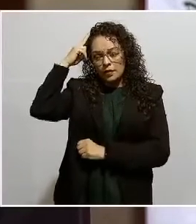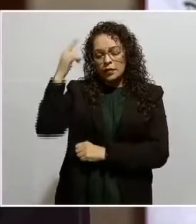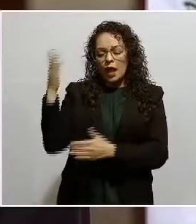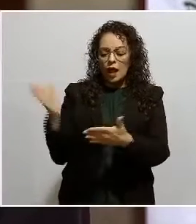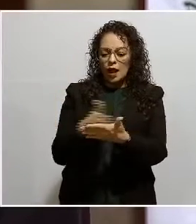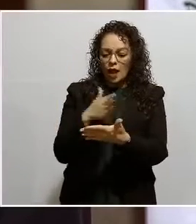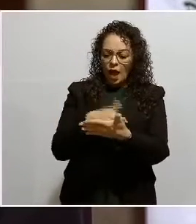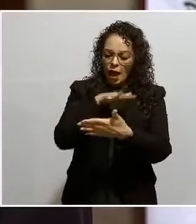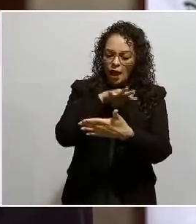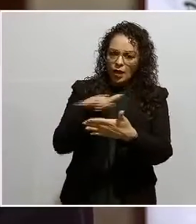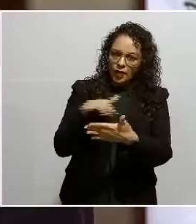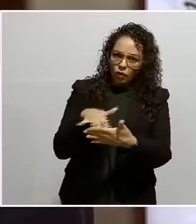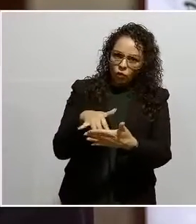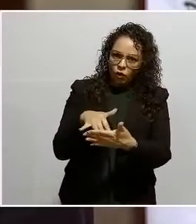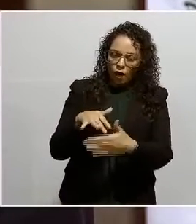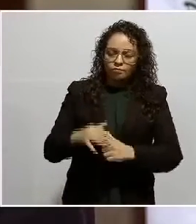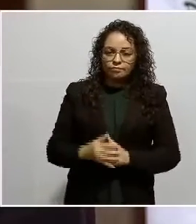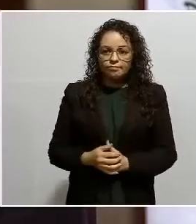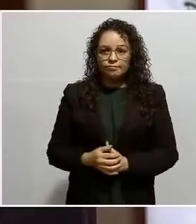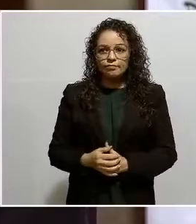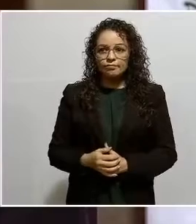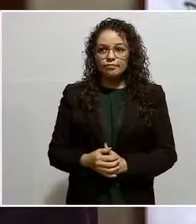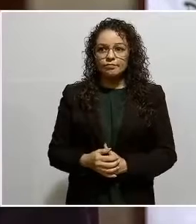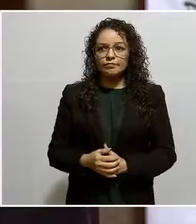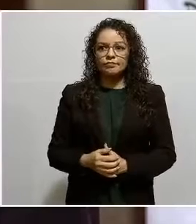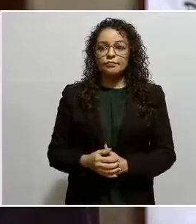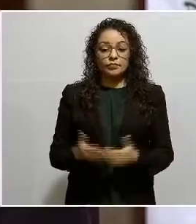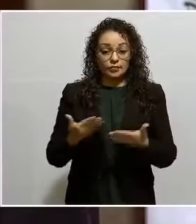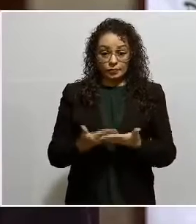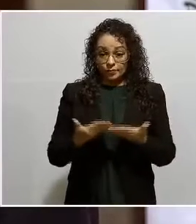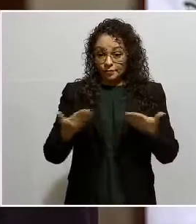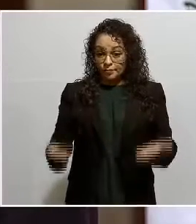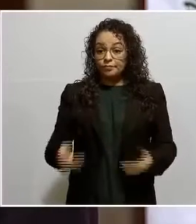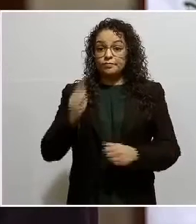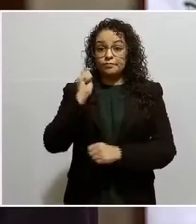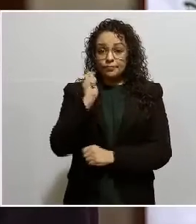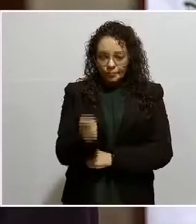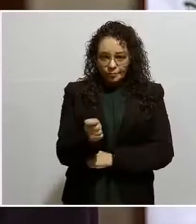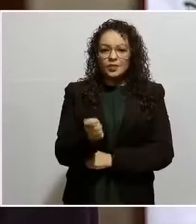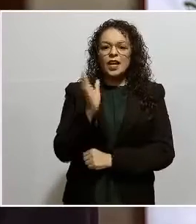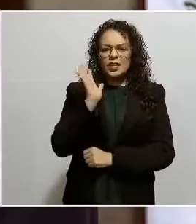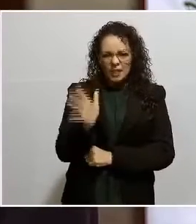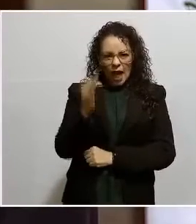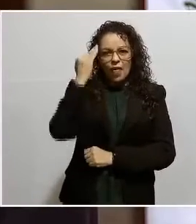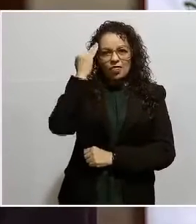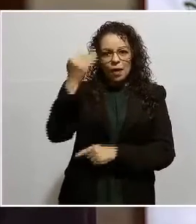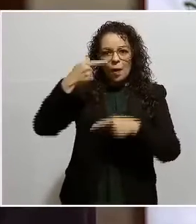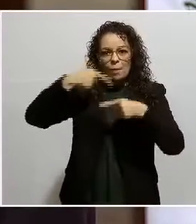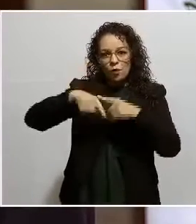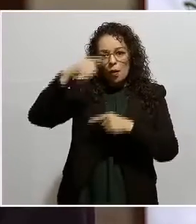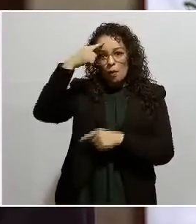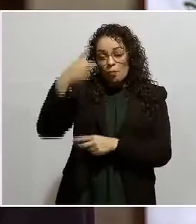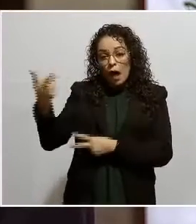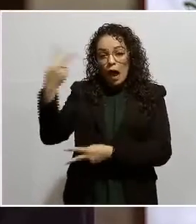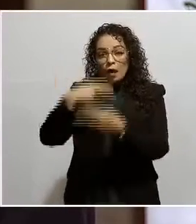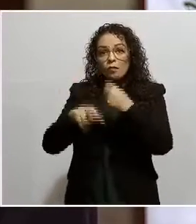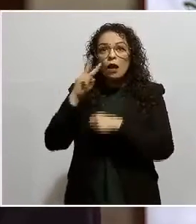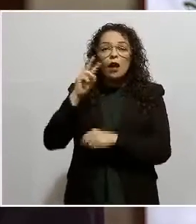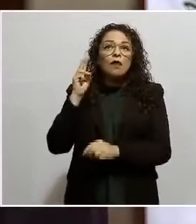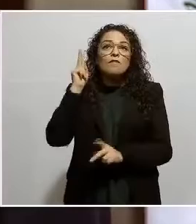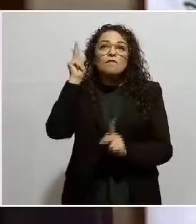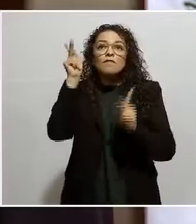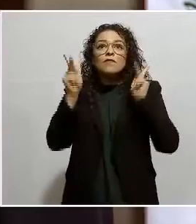Literatura. Ahora vendrá el tiempo para admirar y situar en nuestra historia de